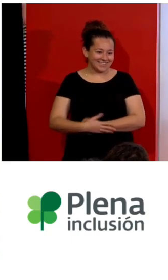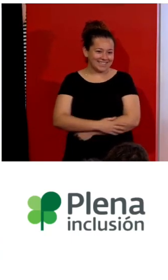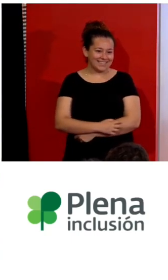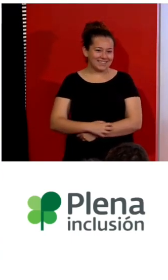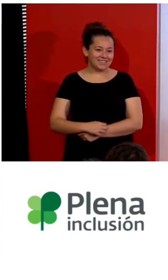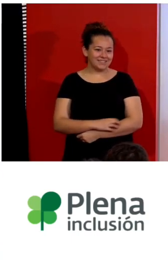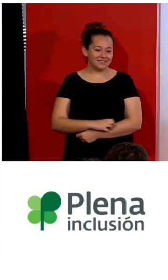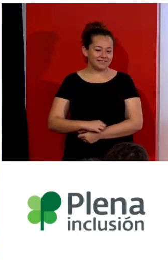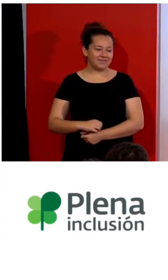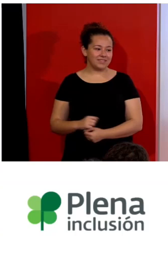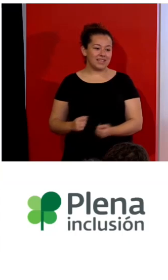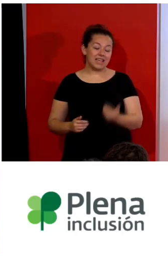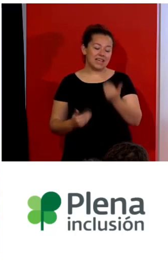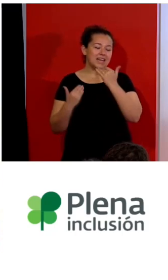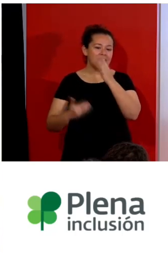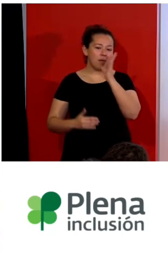Y le doy las gracias por venir